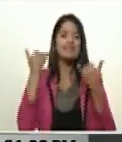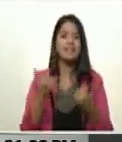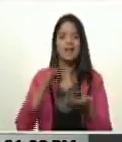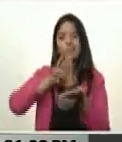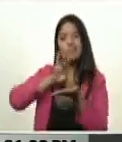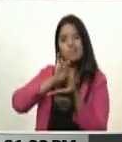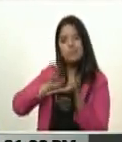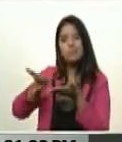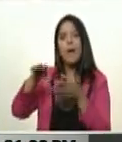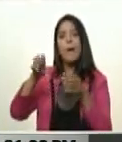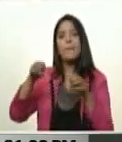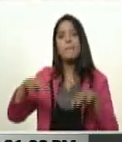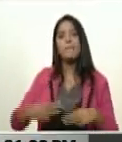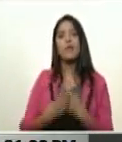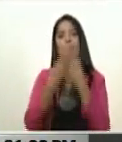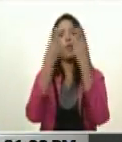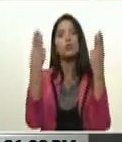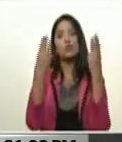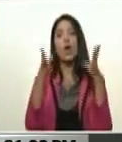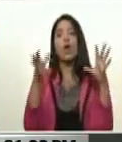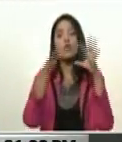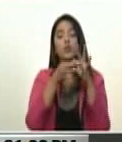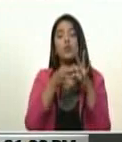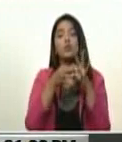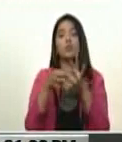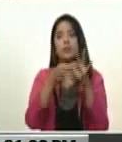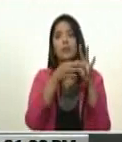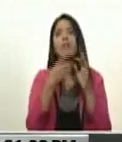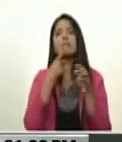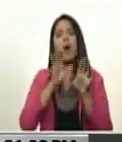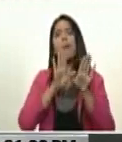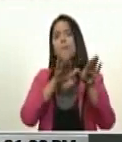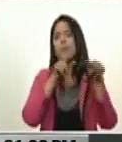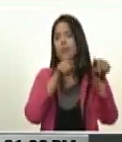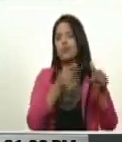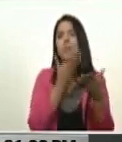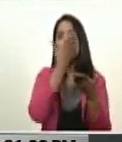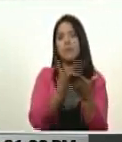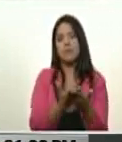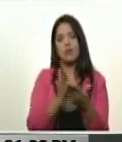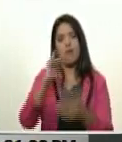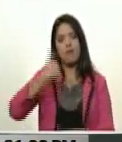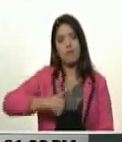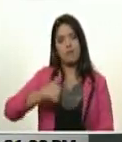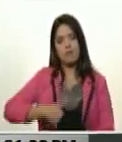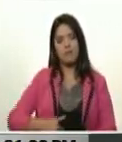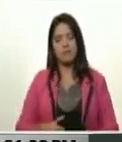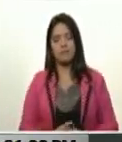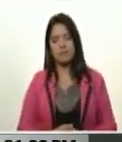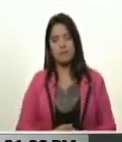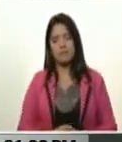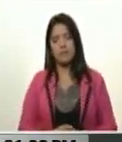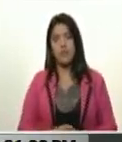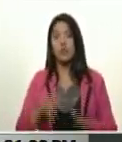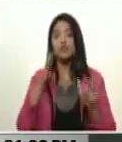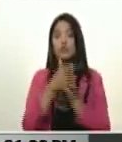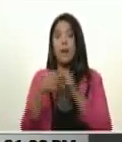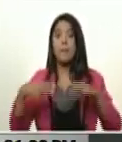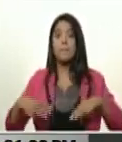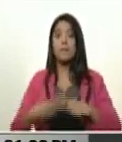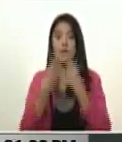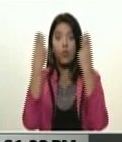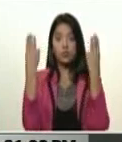Mercosur, la autodenominada Mesa de la Unidad expresó su respaldo a ese planteamiento. Sobre lo de Mercosur,